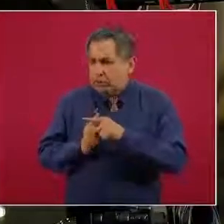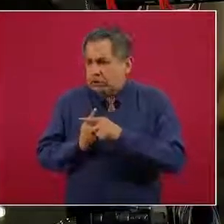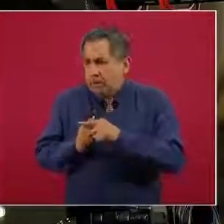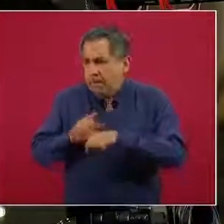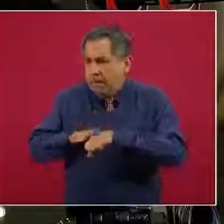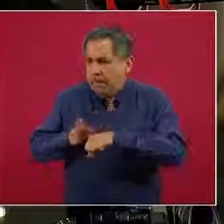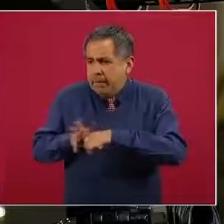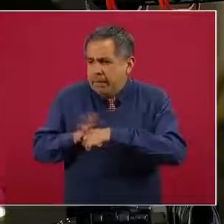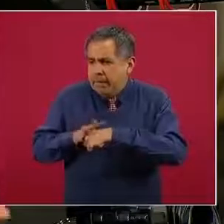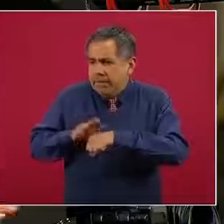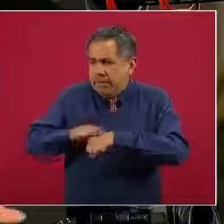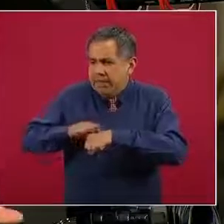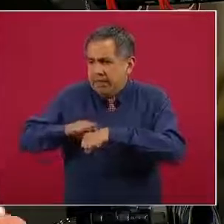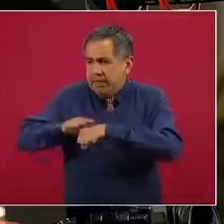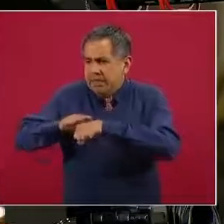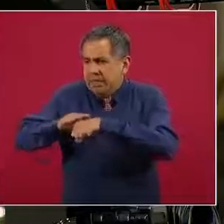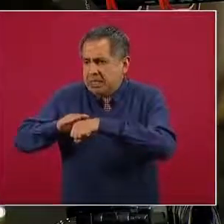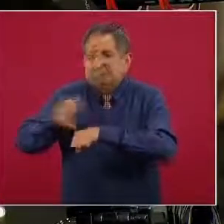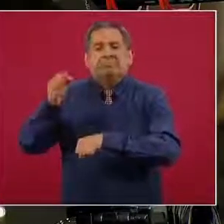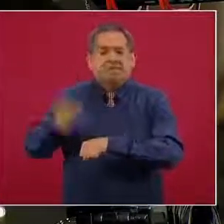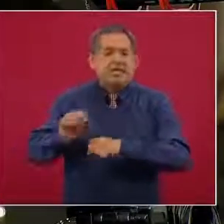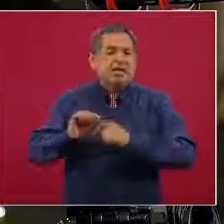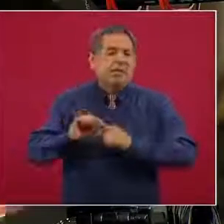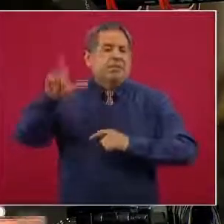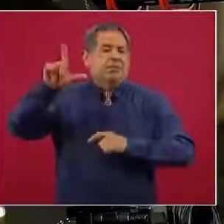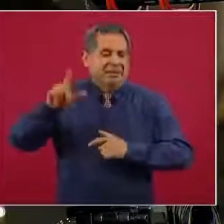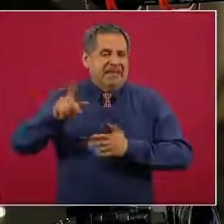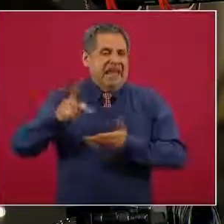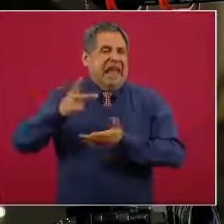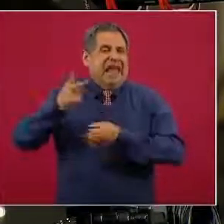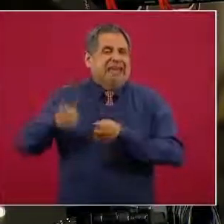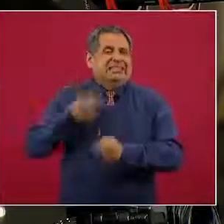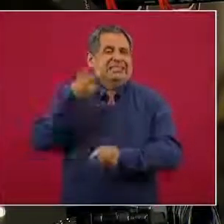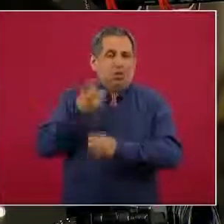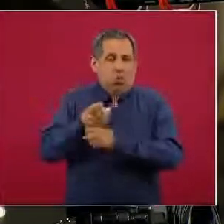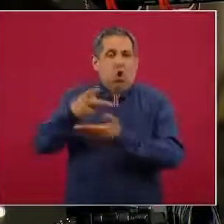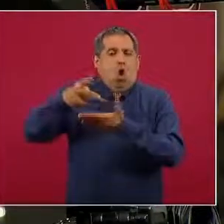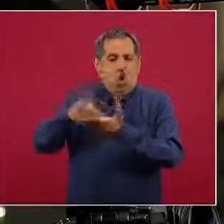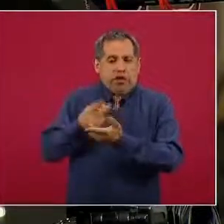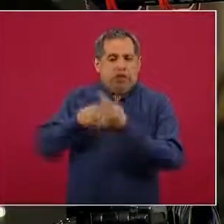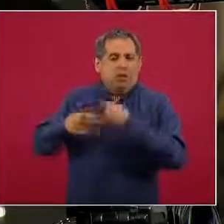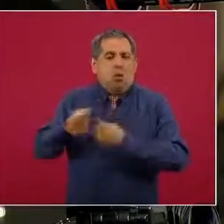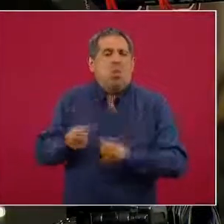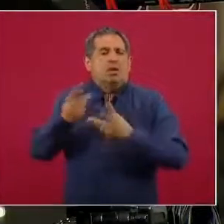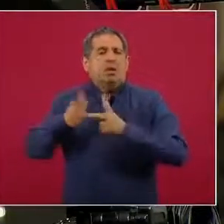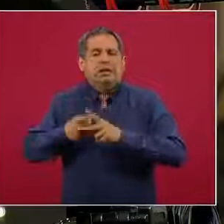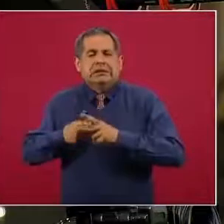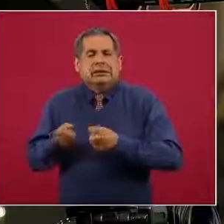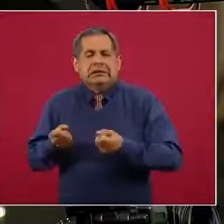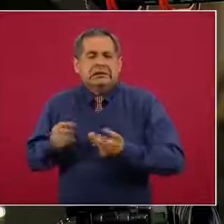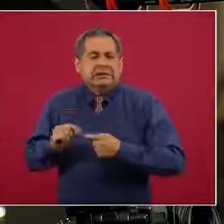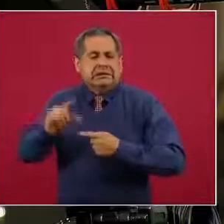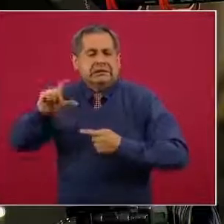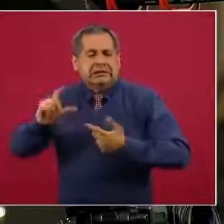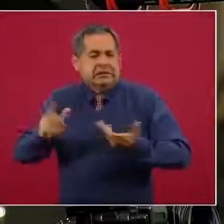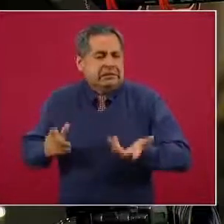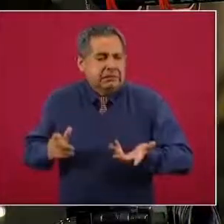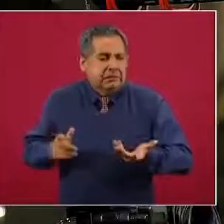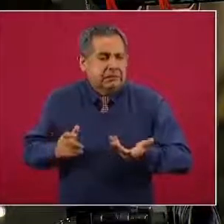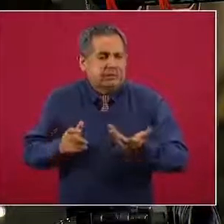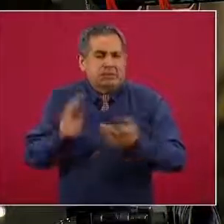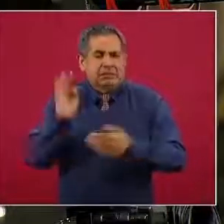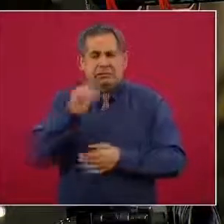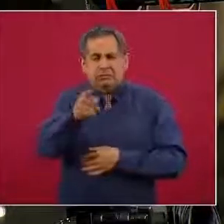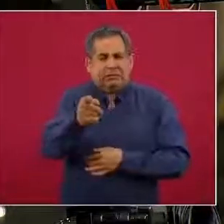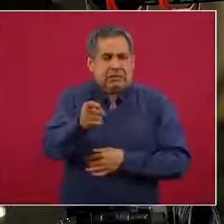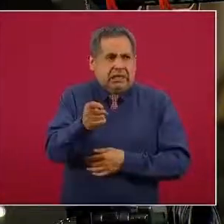para considerar que ya estamos francamente en una segunda oleada, y ¿qué están esperando